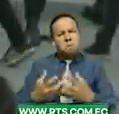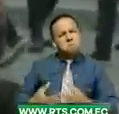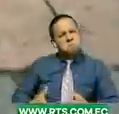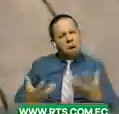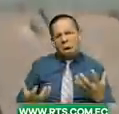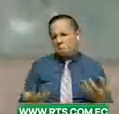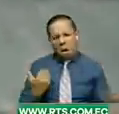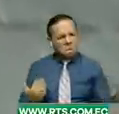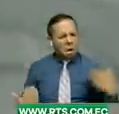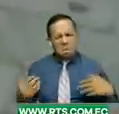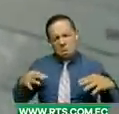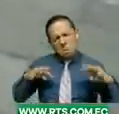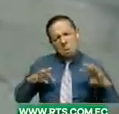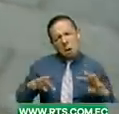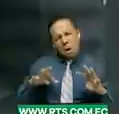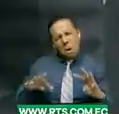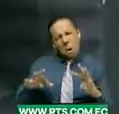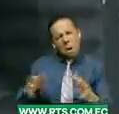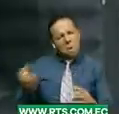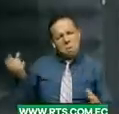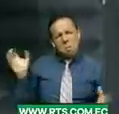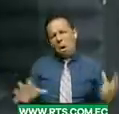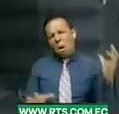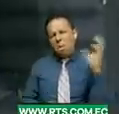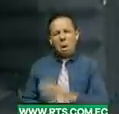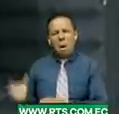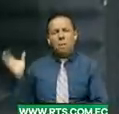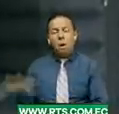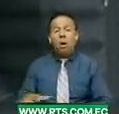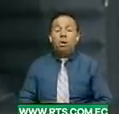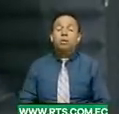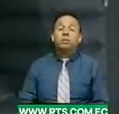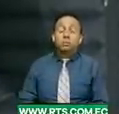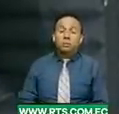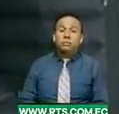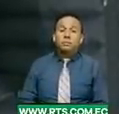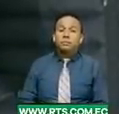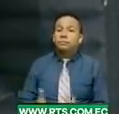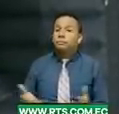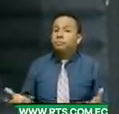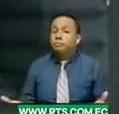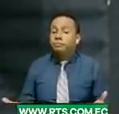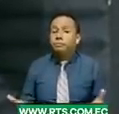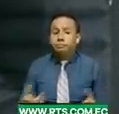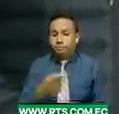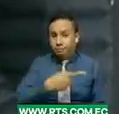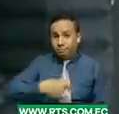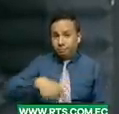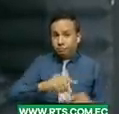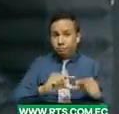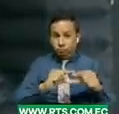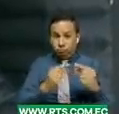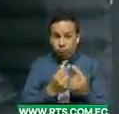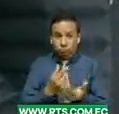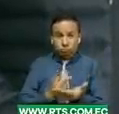la marcha registrada en el centro histórico. Del movimiento guevarista, que han recordado a los